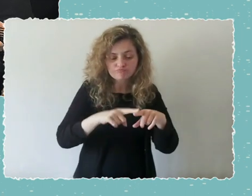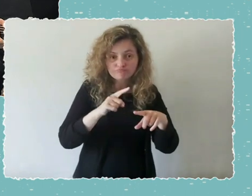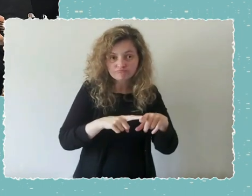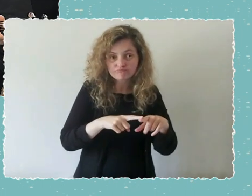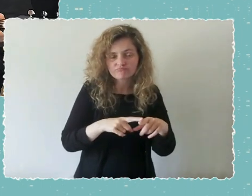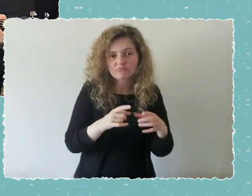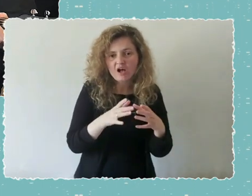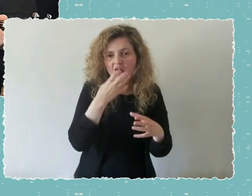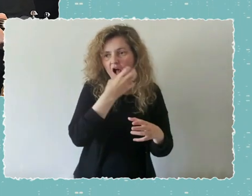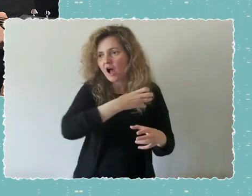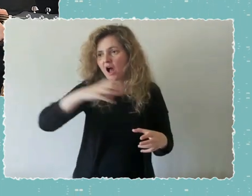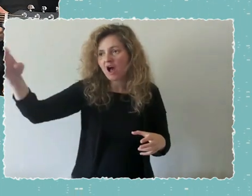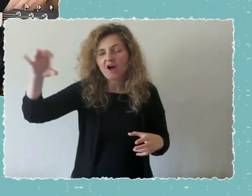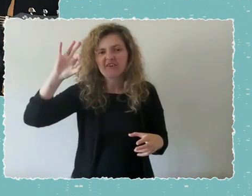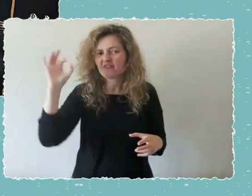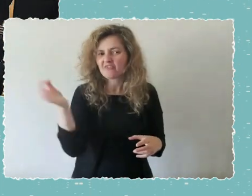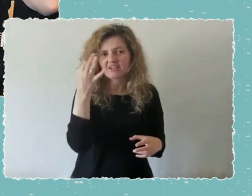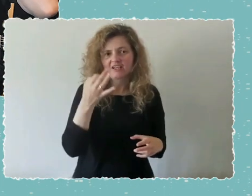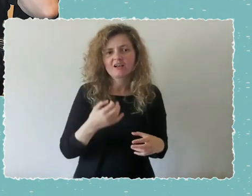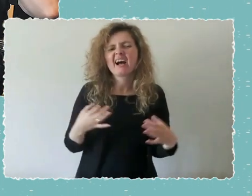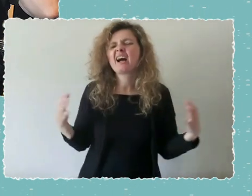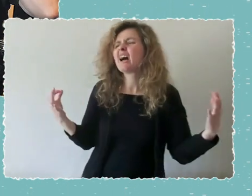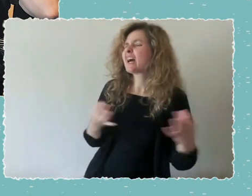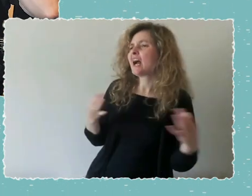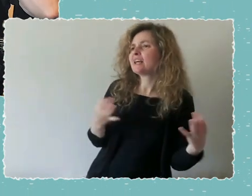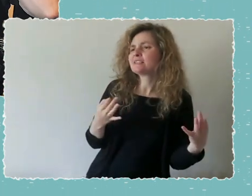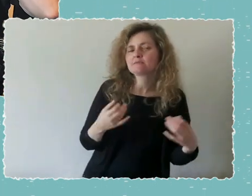es grande o berro que pega. ¿Qué? ¿Qué